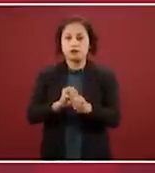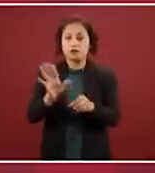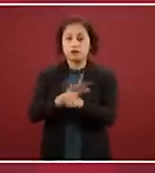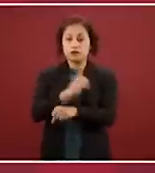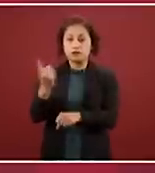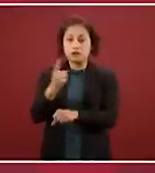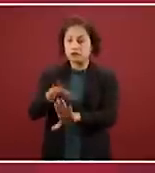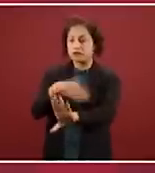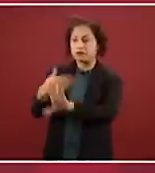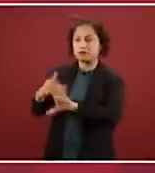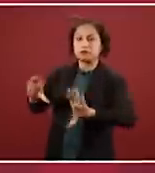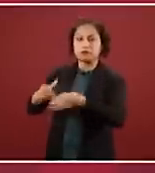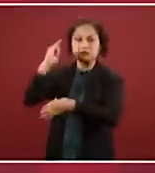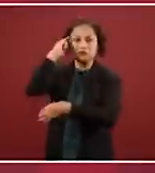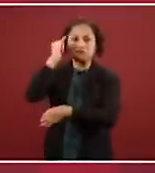comunidades indígenas.